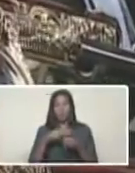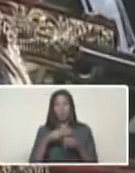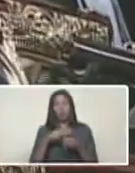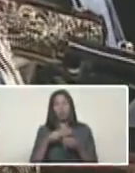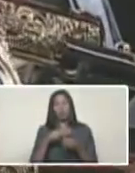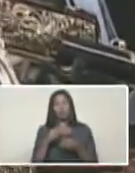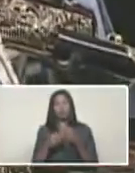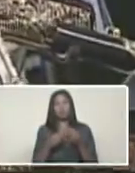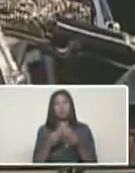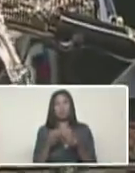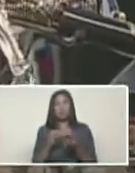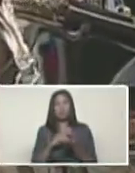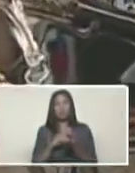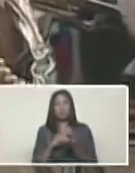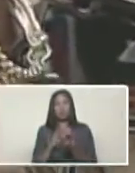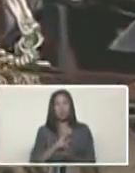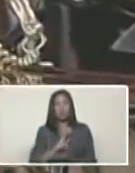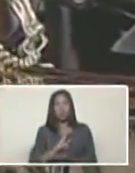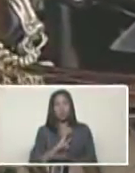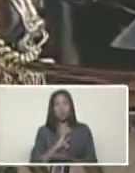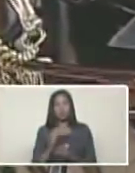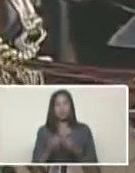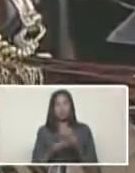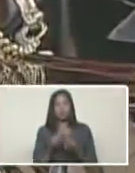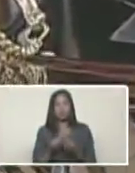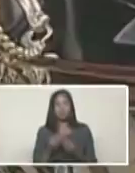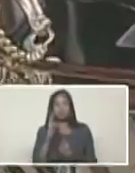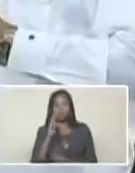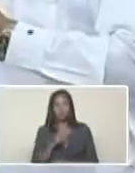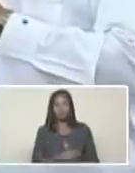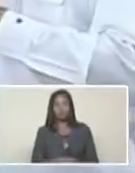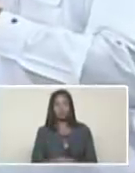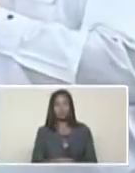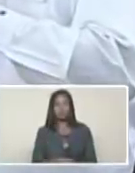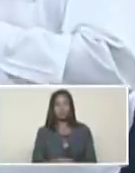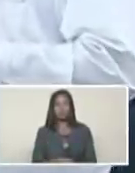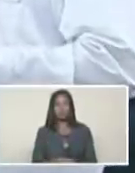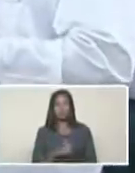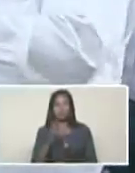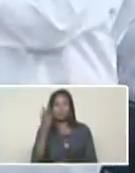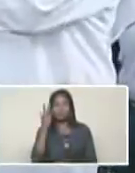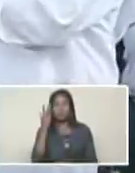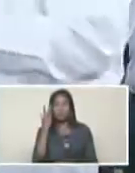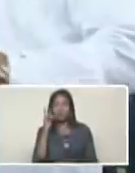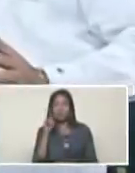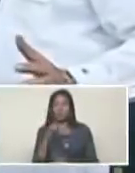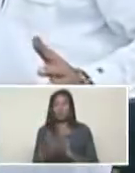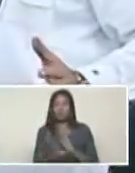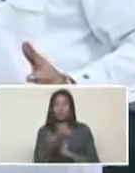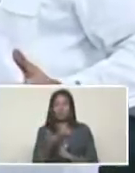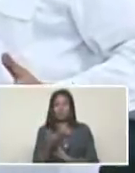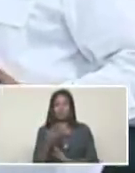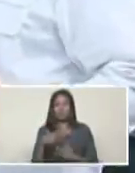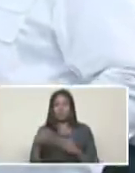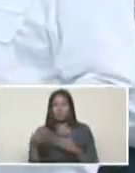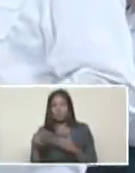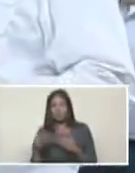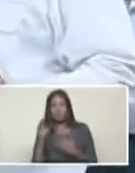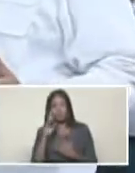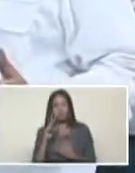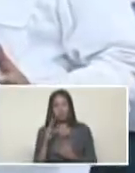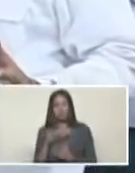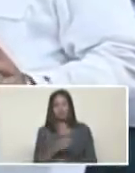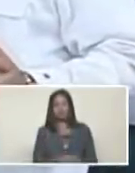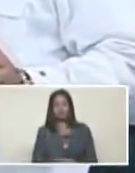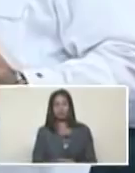son compuestos por microfundición y acabado superficial. Bueno, debe saber, es muy importante esto, son detalles quizás,